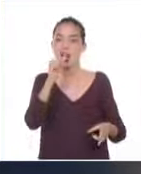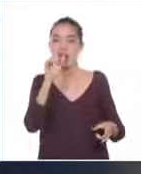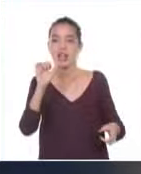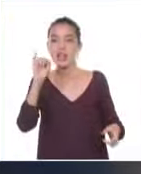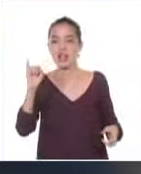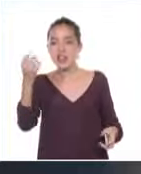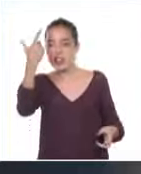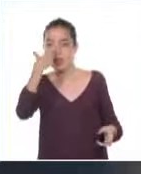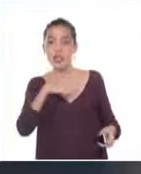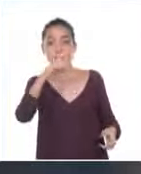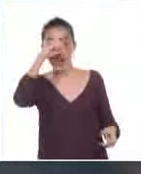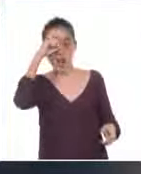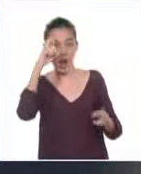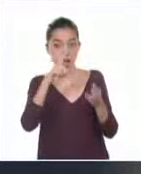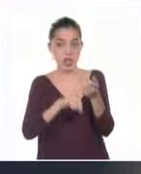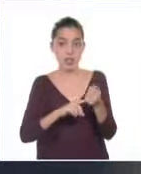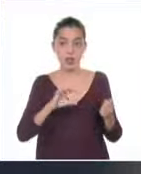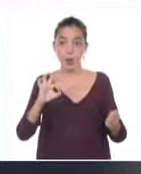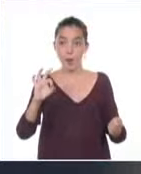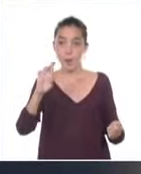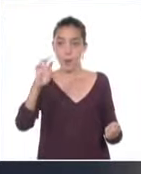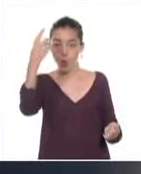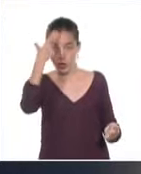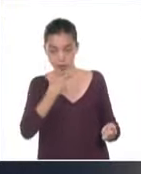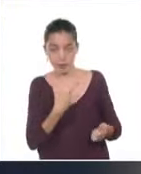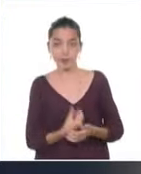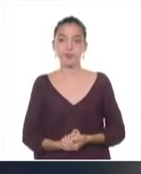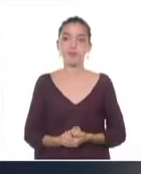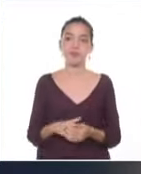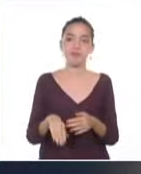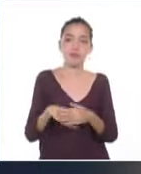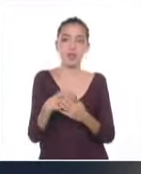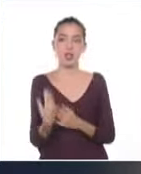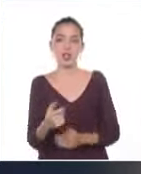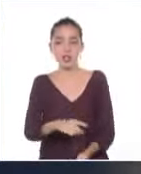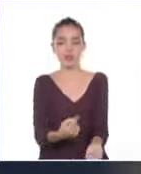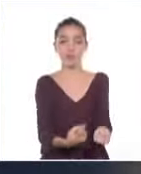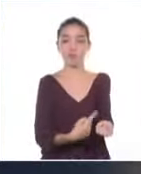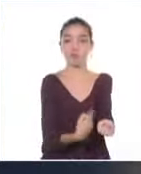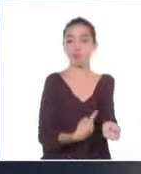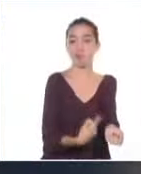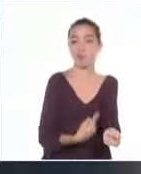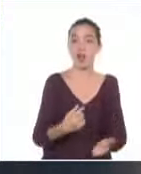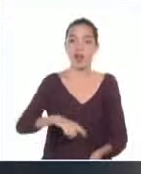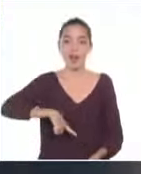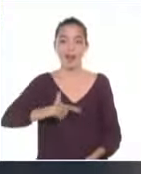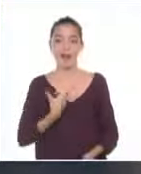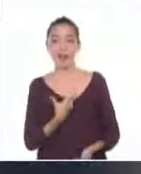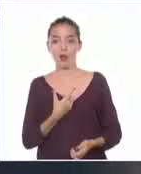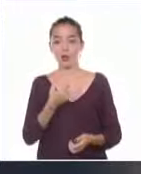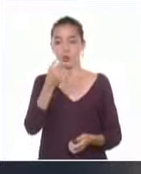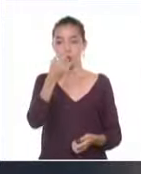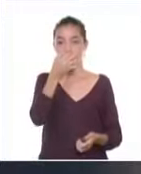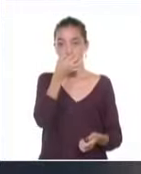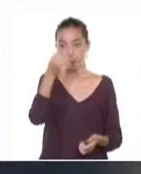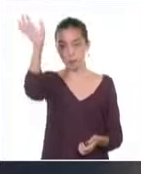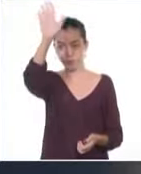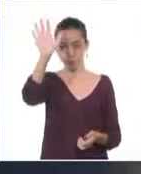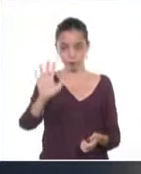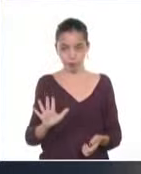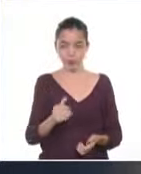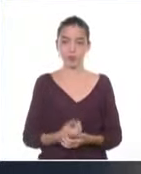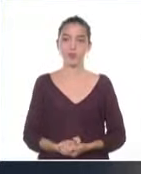Cultura Afrodescendiente. En el encuentro, Cuba está representada en la categoría de moda con el proyecto Bárbaras Power